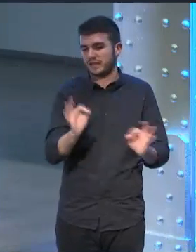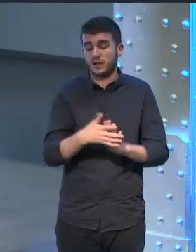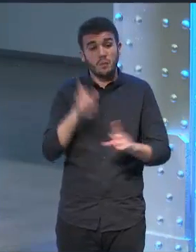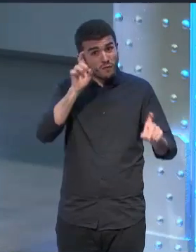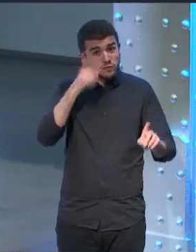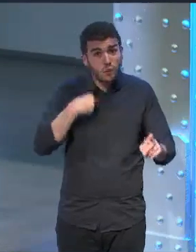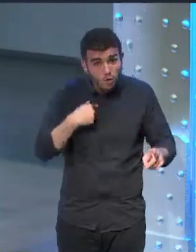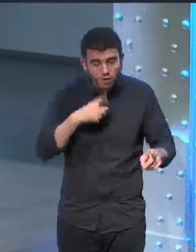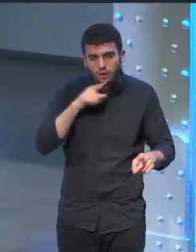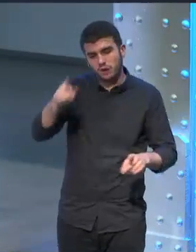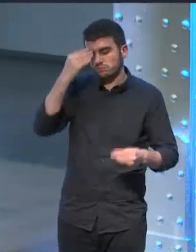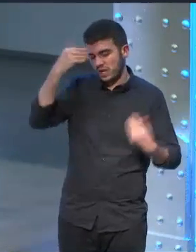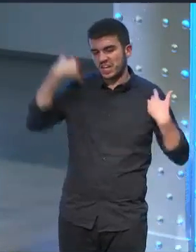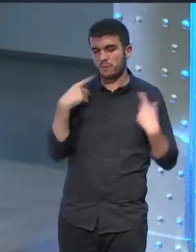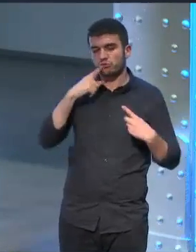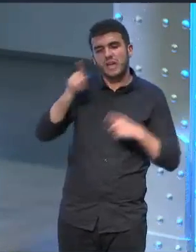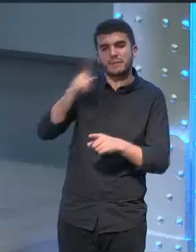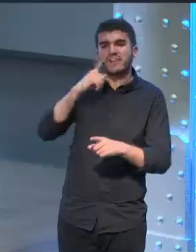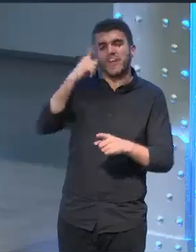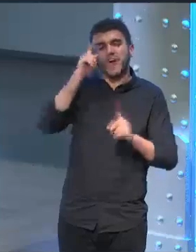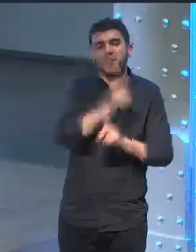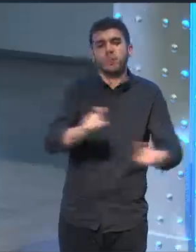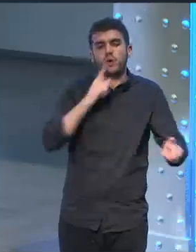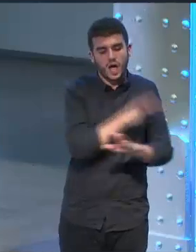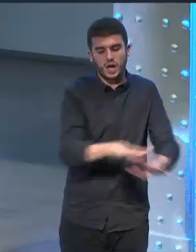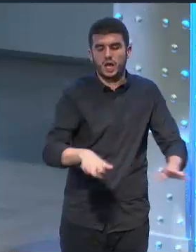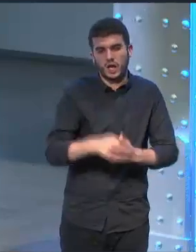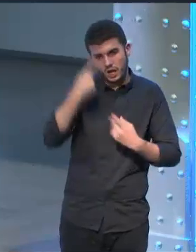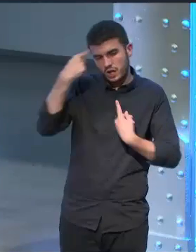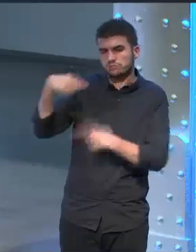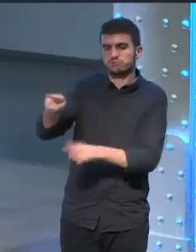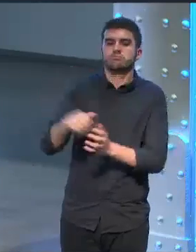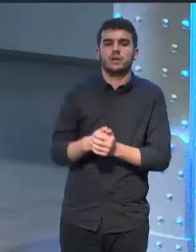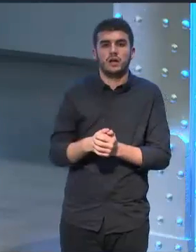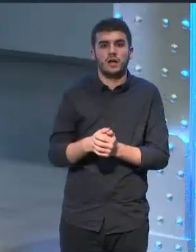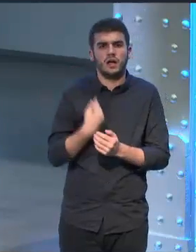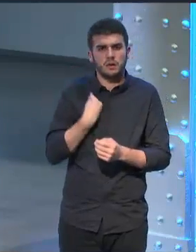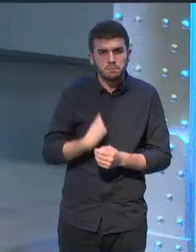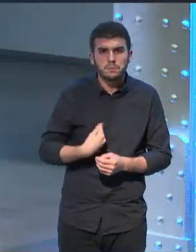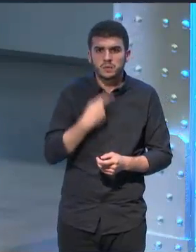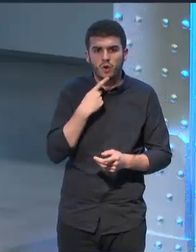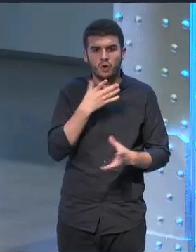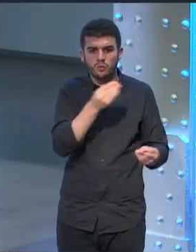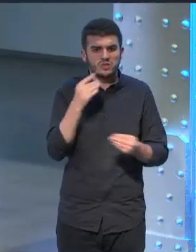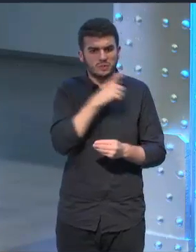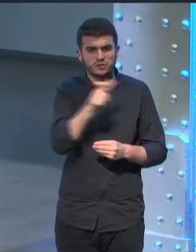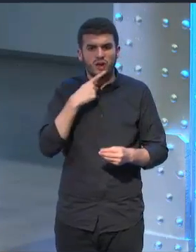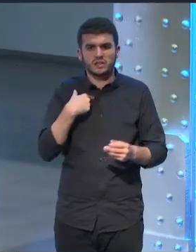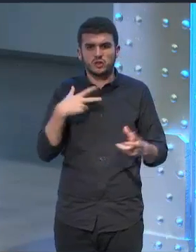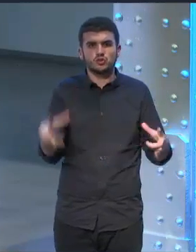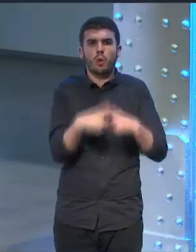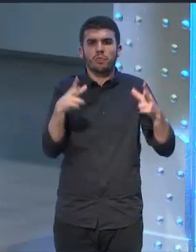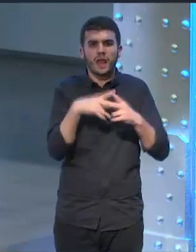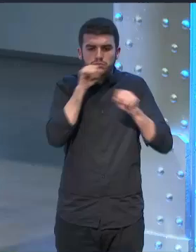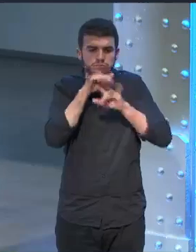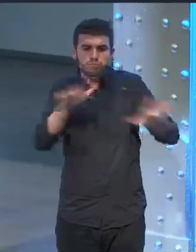el responsable de todo lo que está pasando. Es corresponsable, junto con el resto de agentes socializadores, porque hay